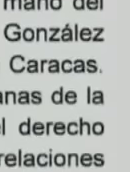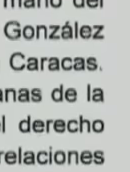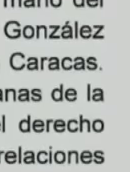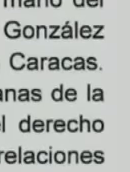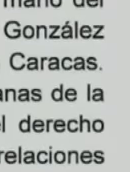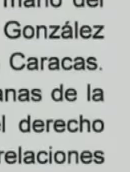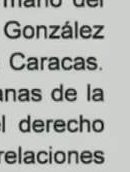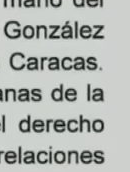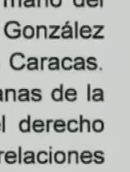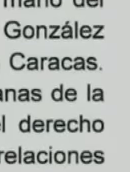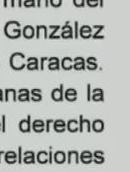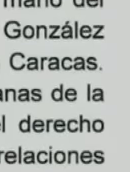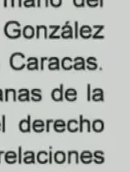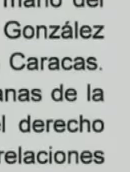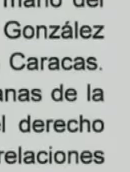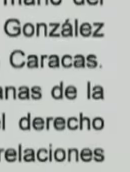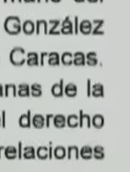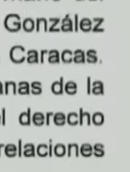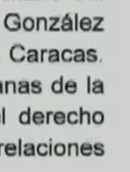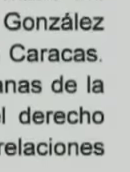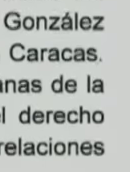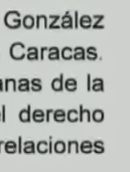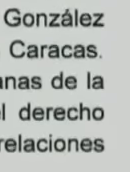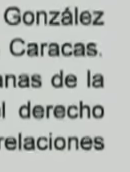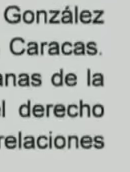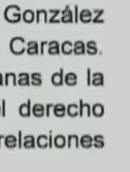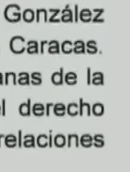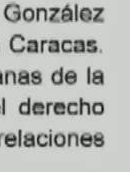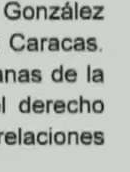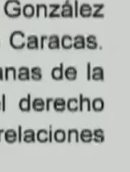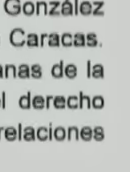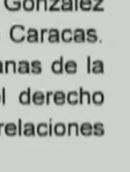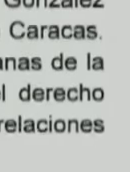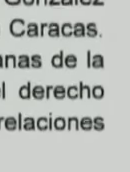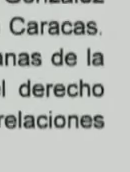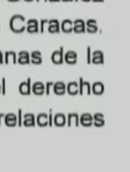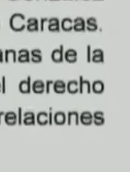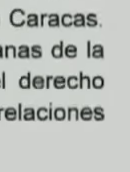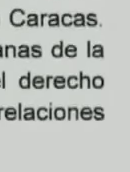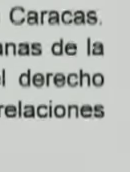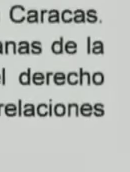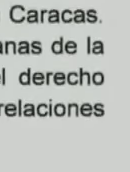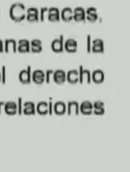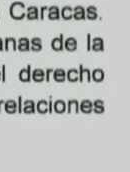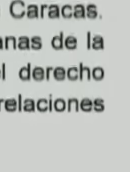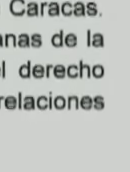58 Nacional para ser entrevistado.